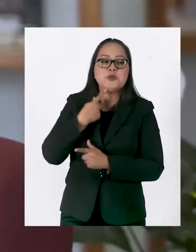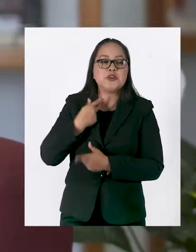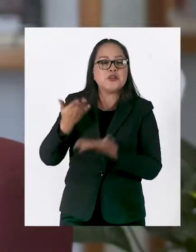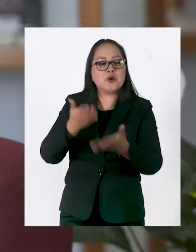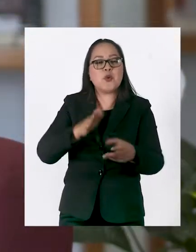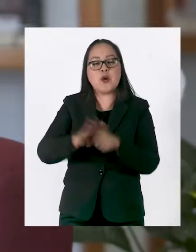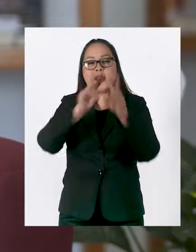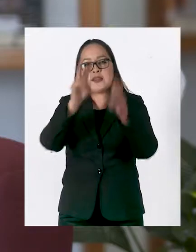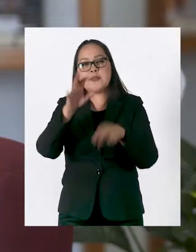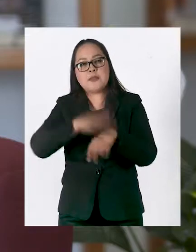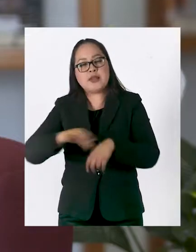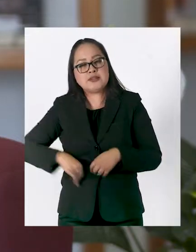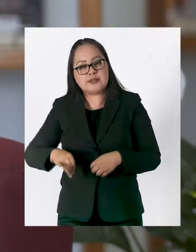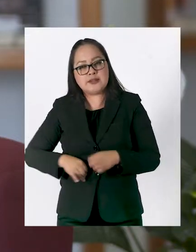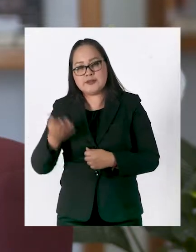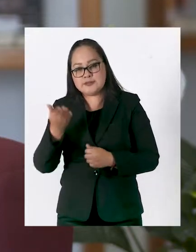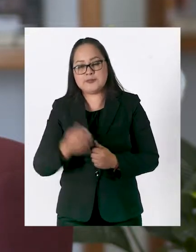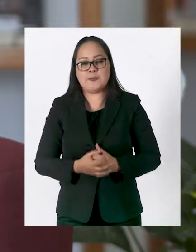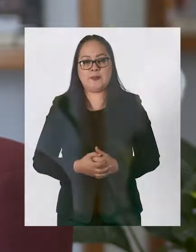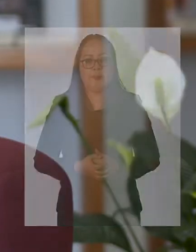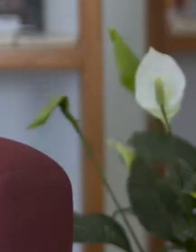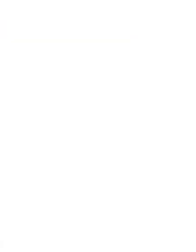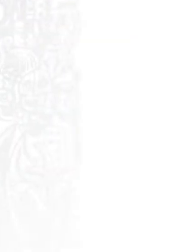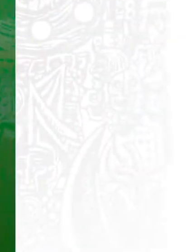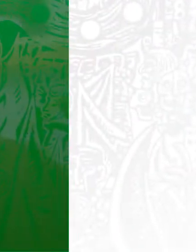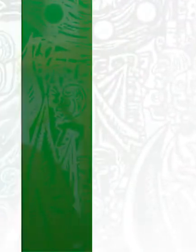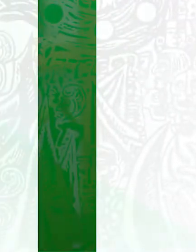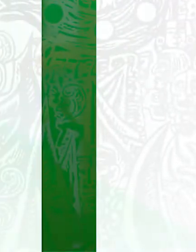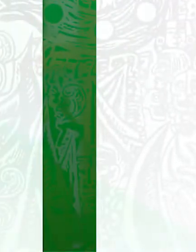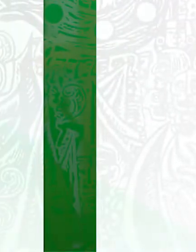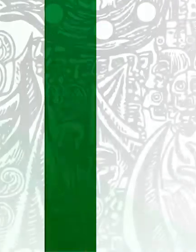exponer los temas que más interesan a este grupo parlamentario.